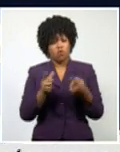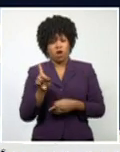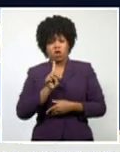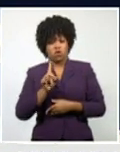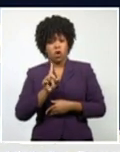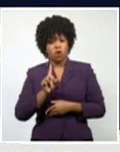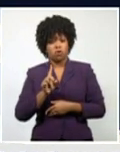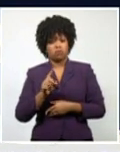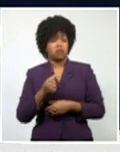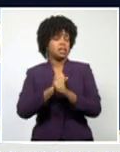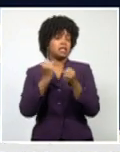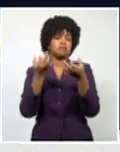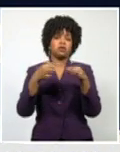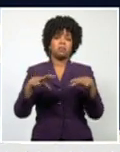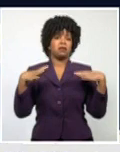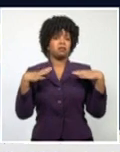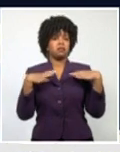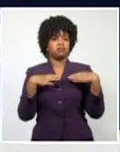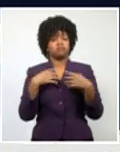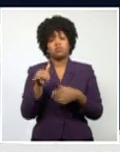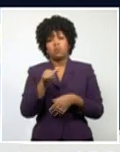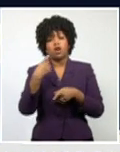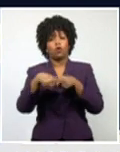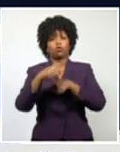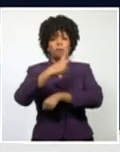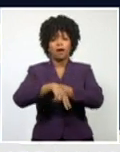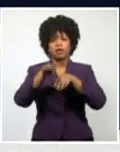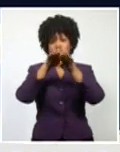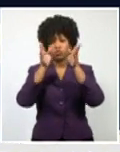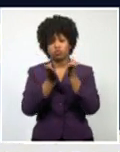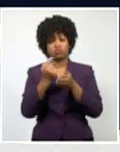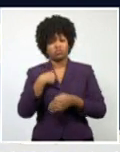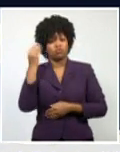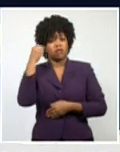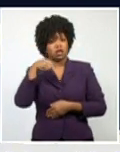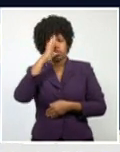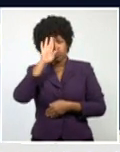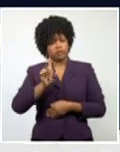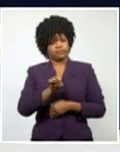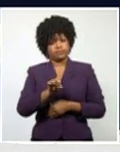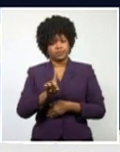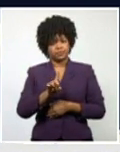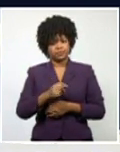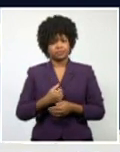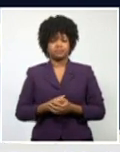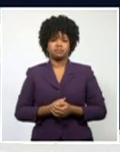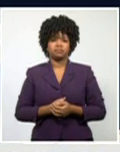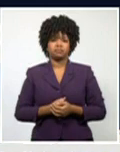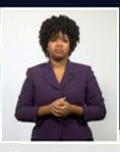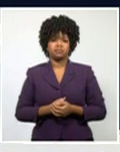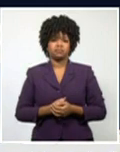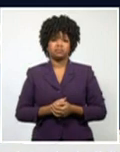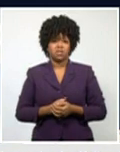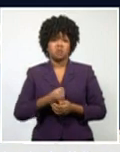nos pase como a otros países, que sé que no se va a producir porque no se va a permitir, y se produzca una